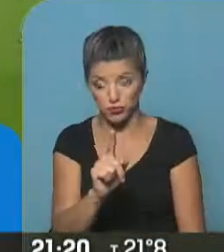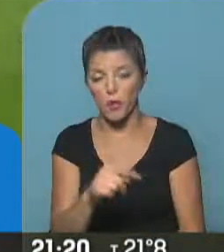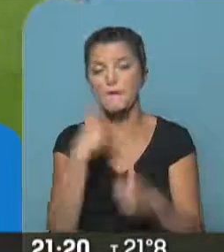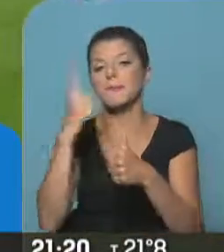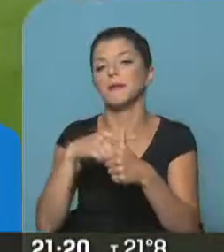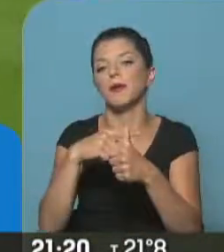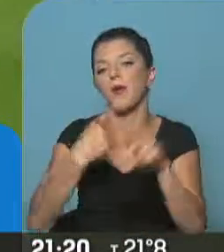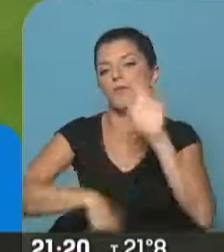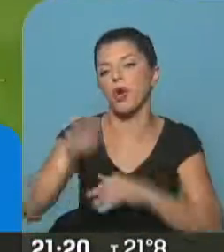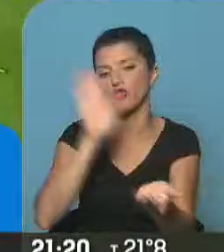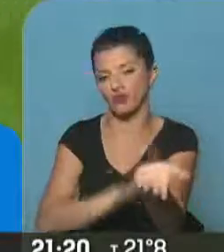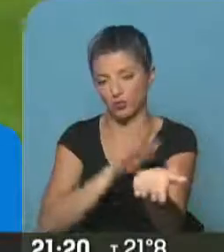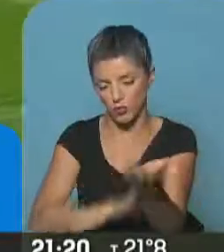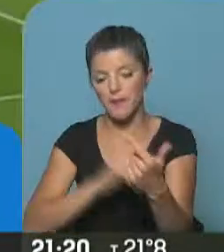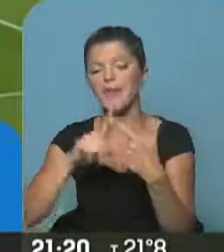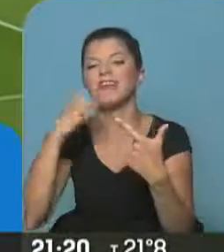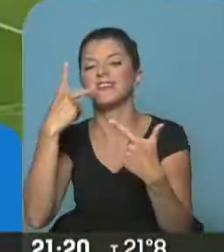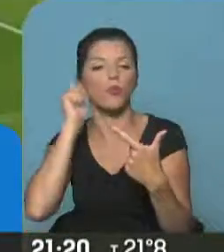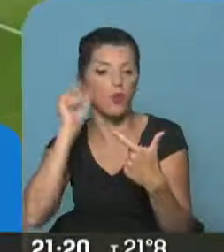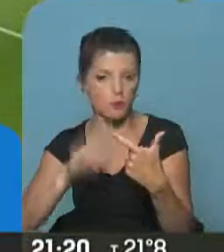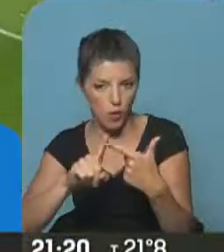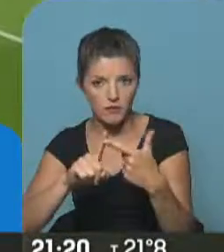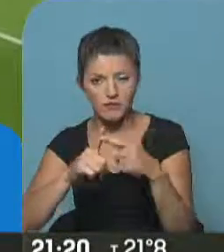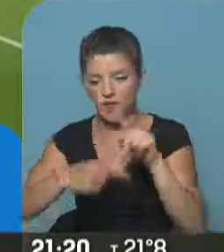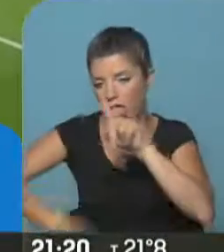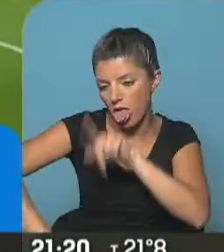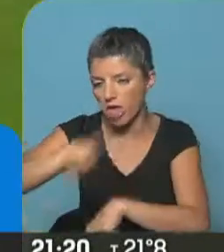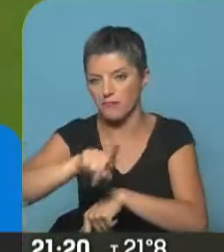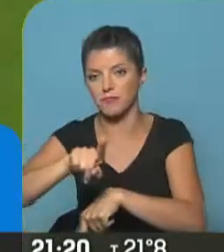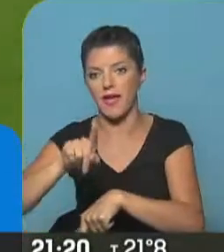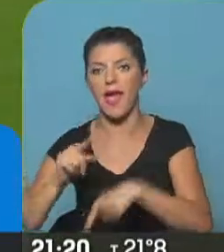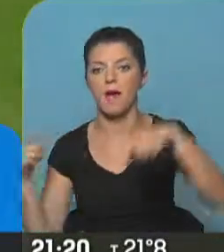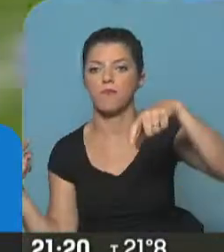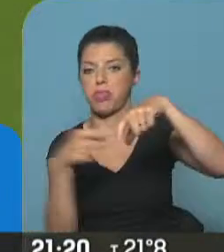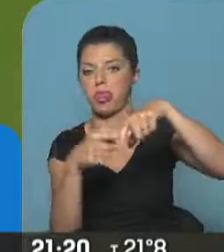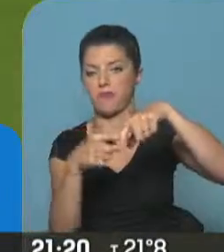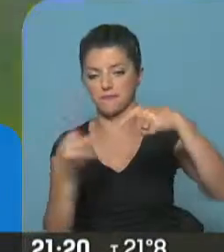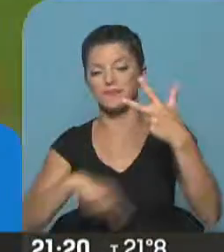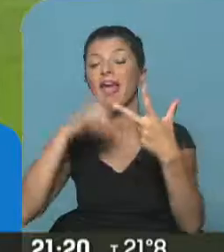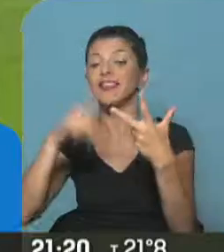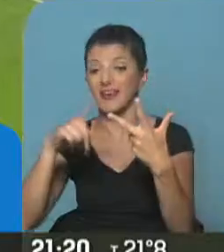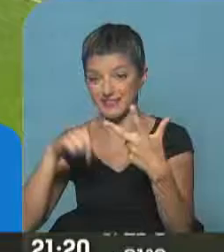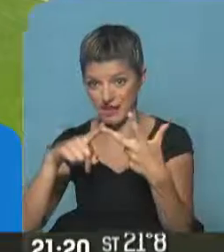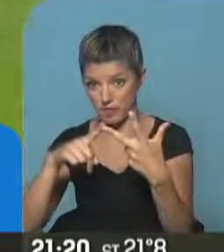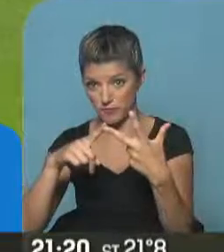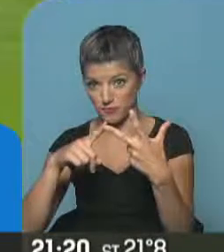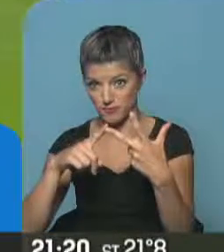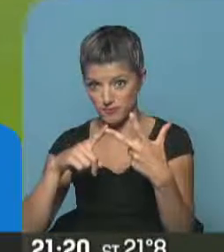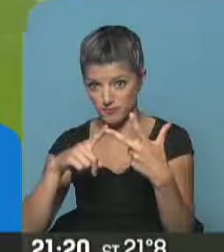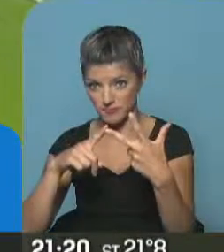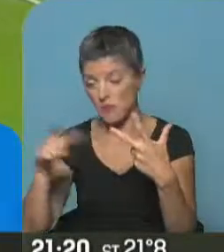zurda. El segundo, enganche para adentro, derechazo arriba. El tercero, cuando las cosas